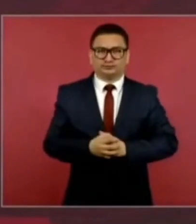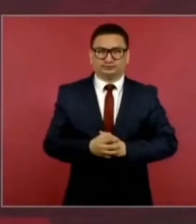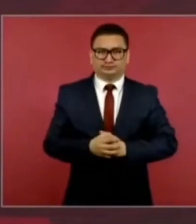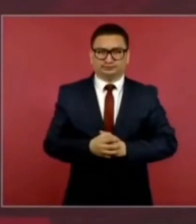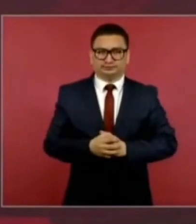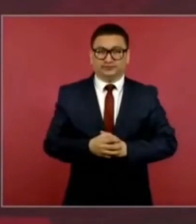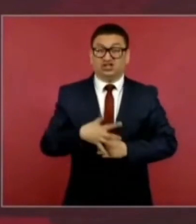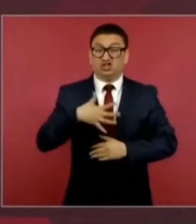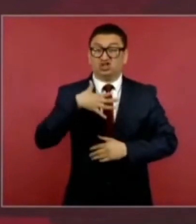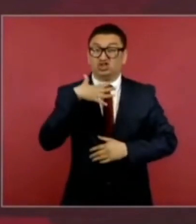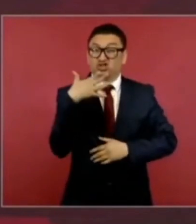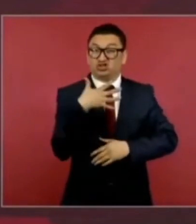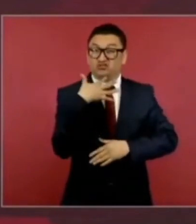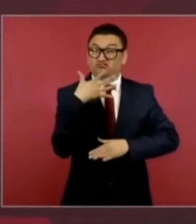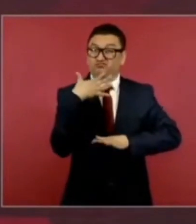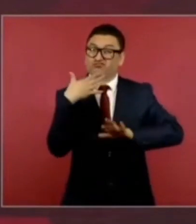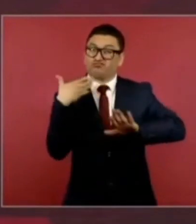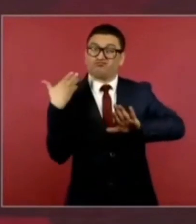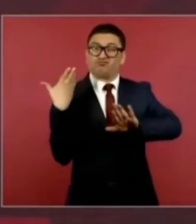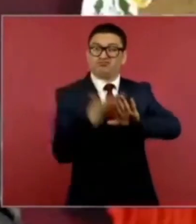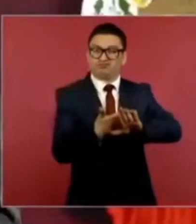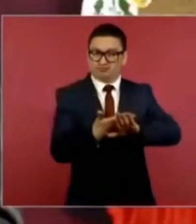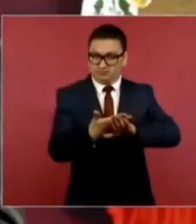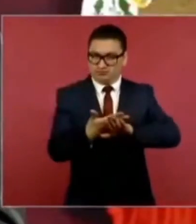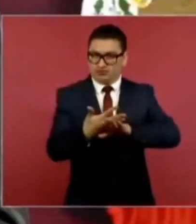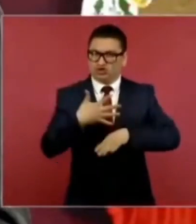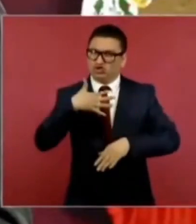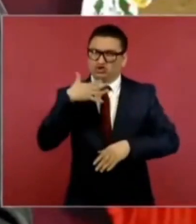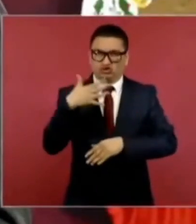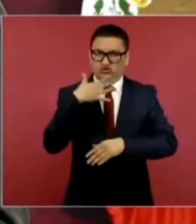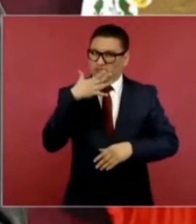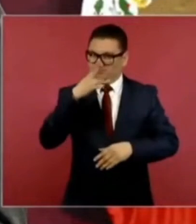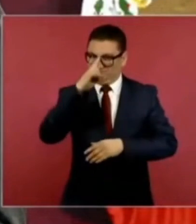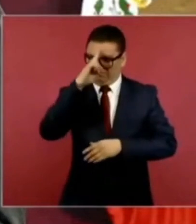del combate a la corrupción, de no permitir la corrupción.